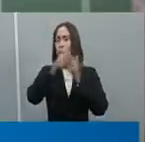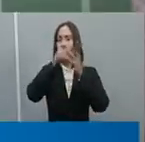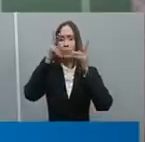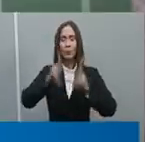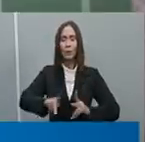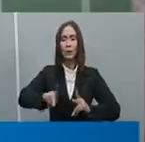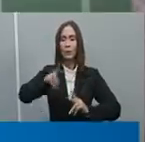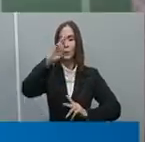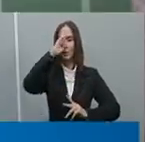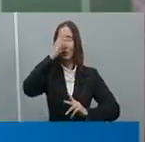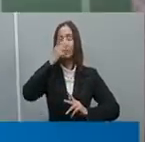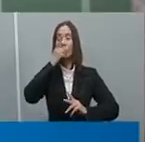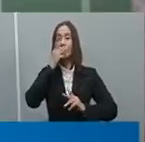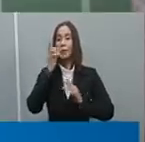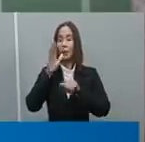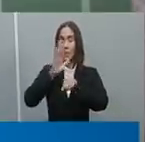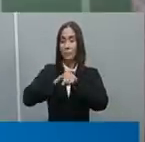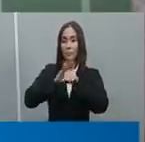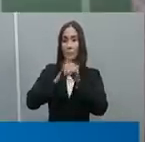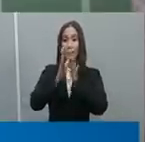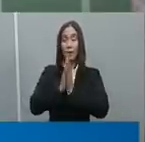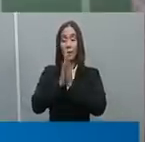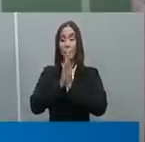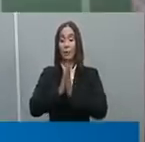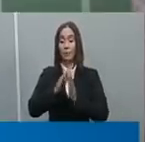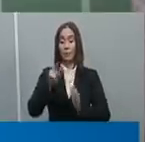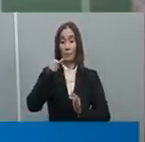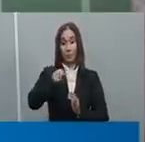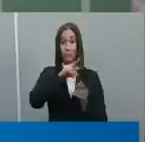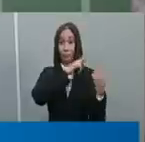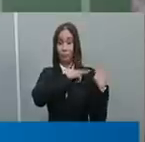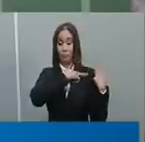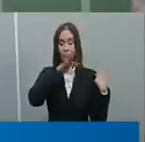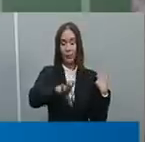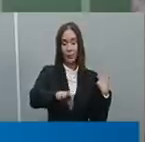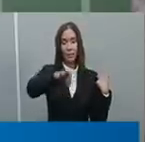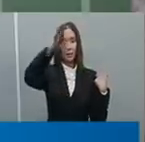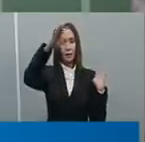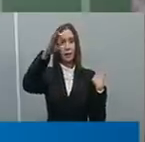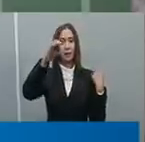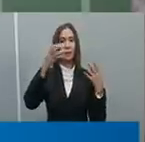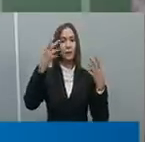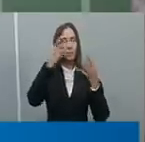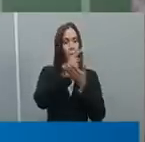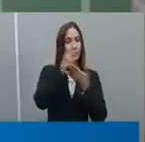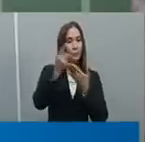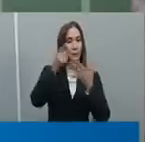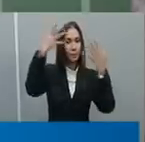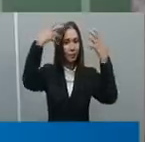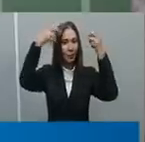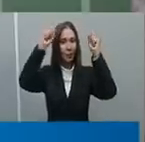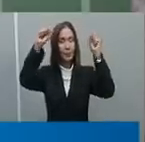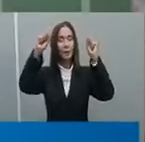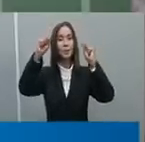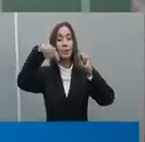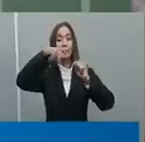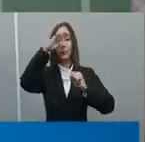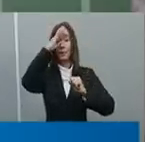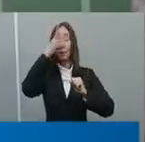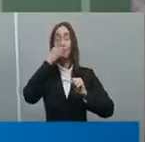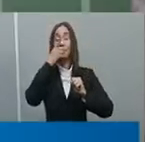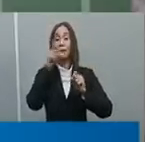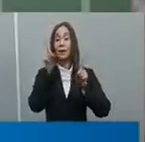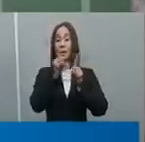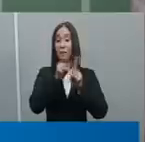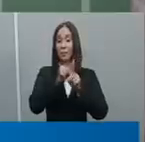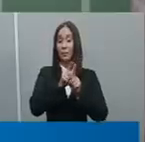urnas para elegir al próximo presidente de la República, así como sus representantes en el Congreso Nacional. Será